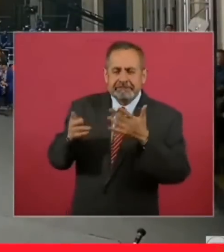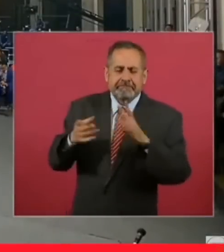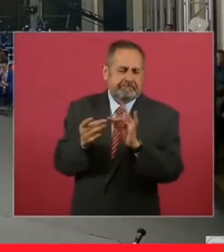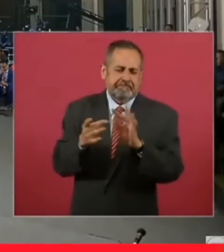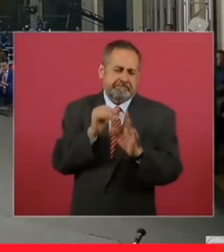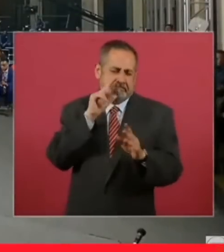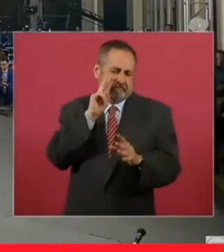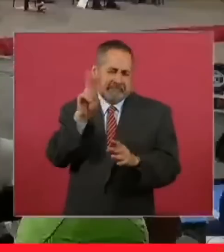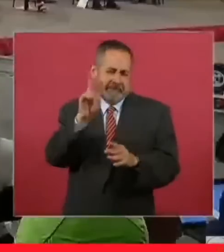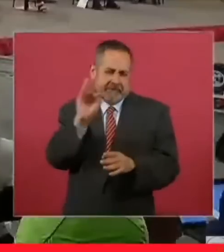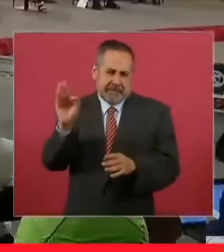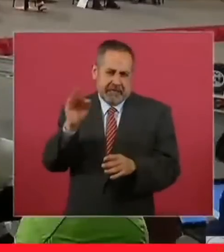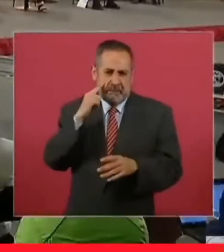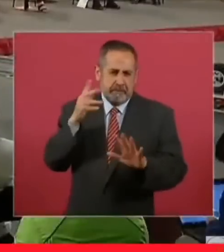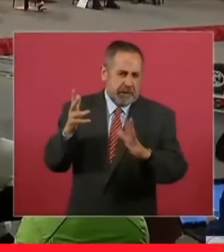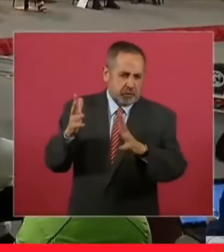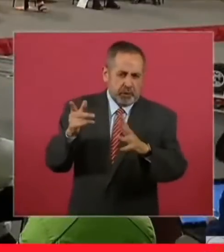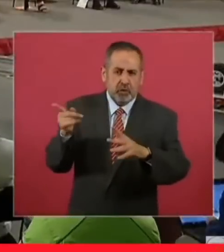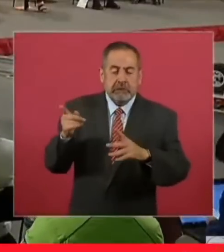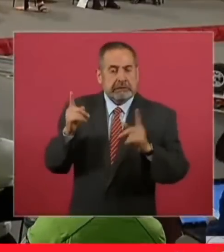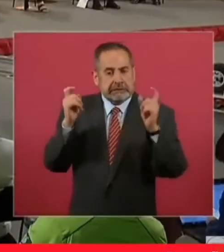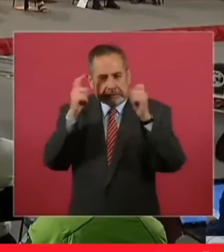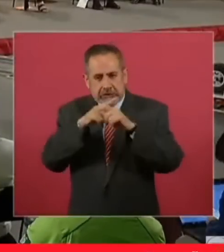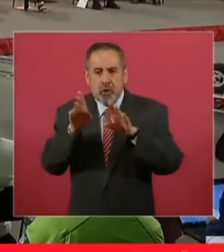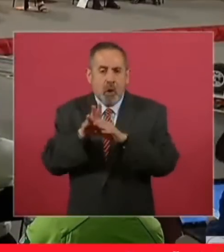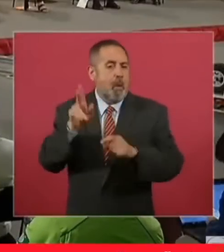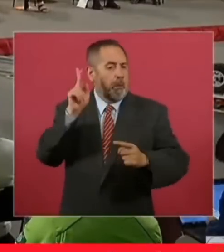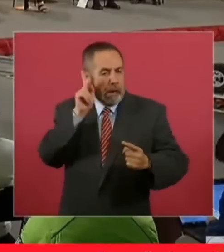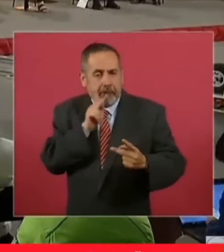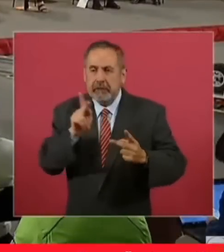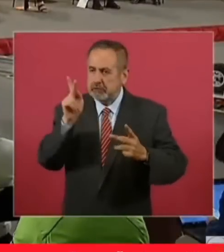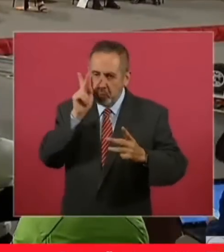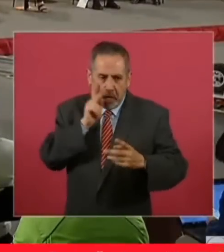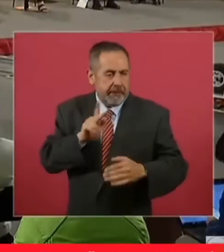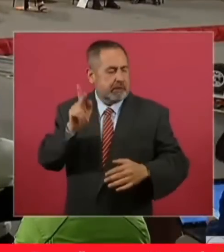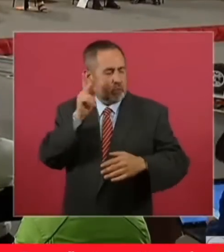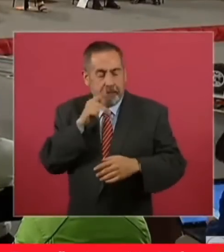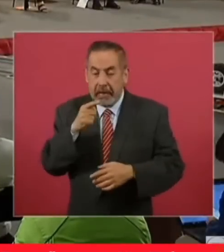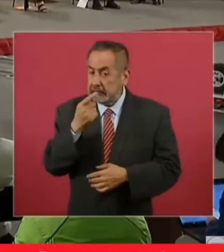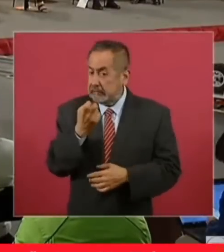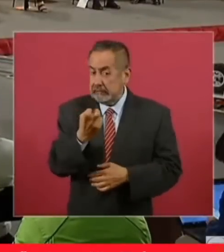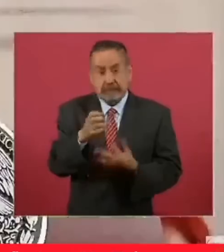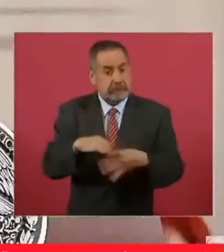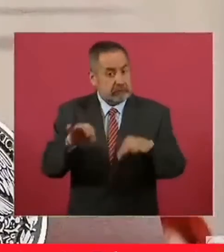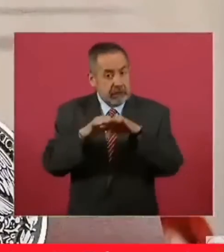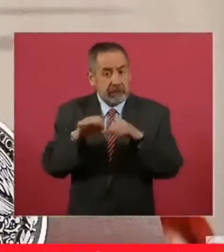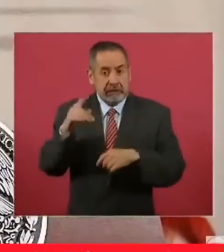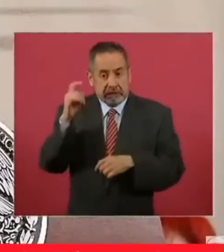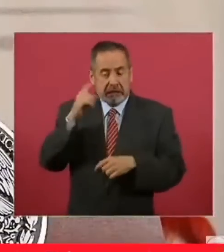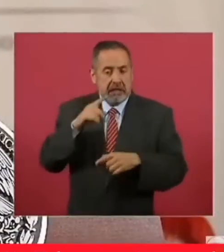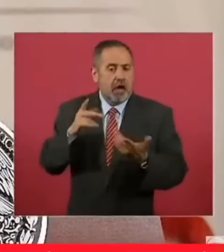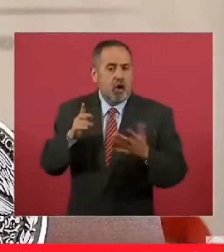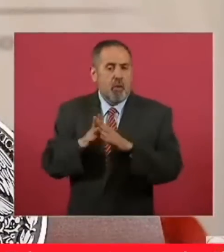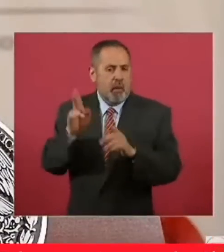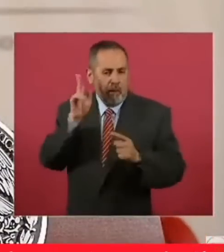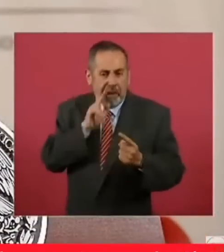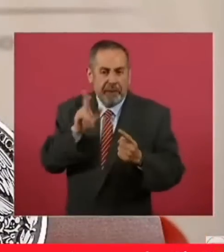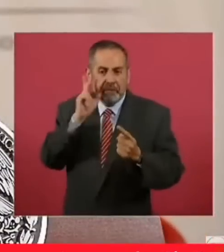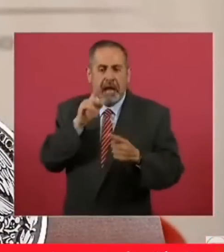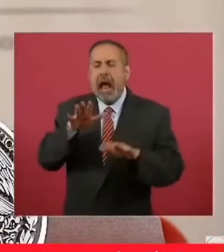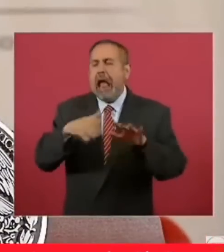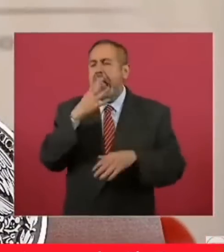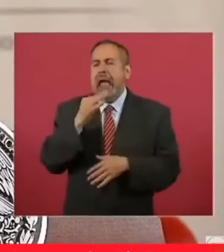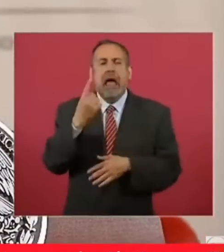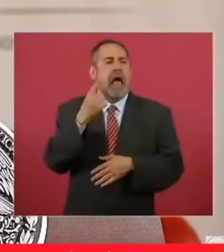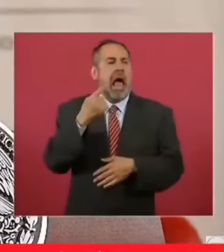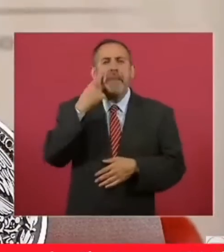para darles una idea de lo complicado y lo complejo que sí es el tema de las pruebas, ¿no? A veces